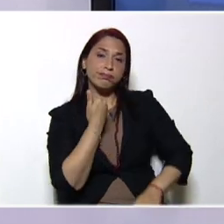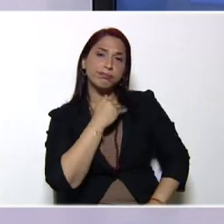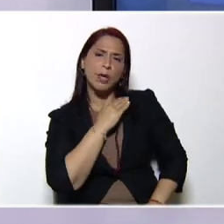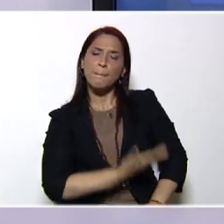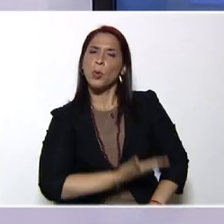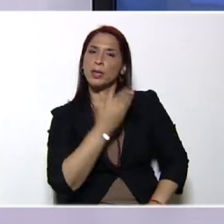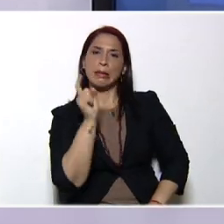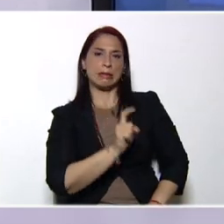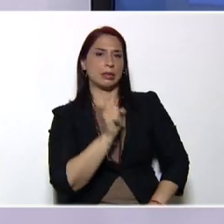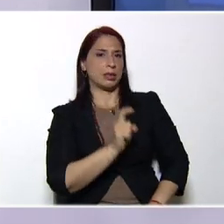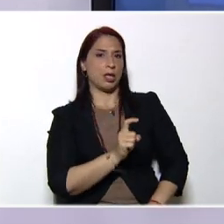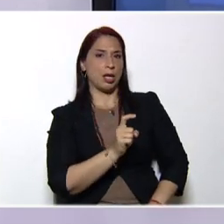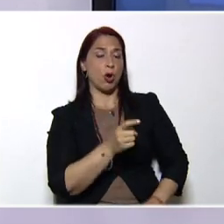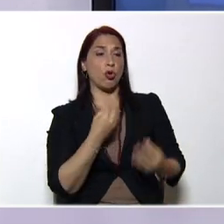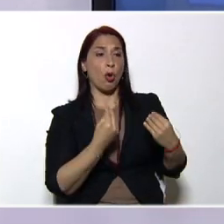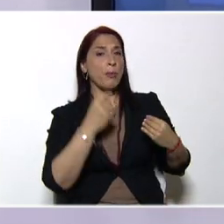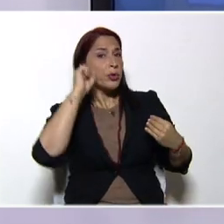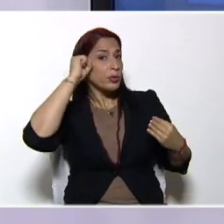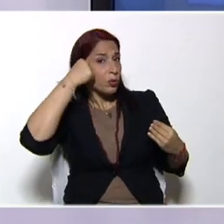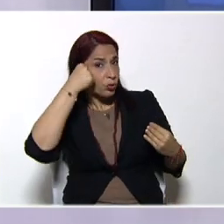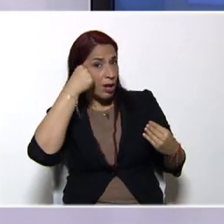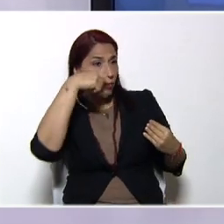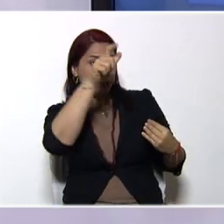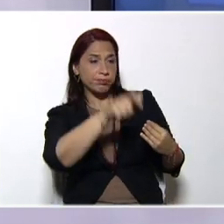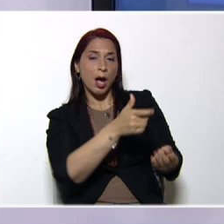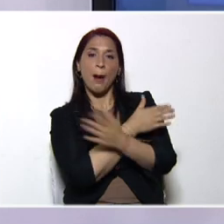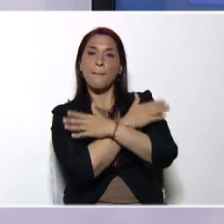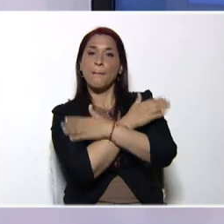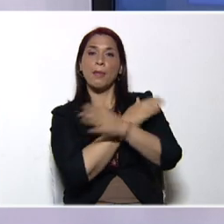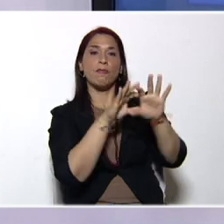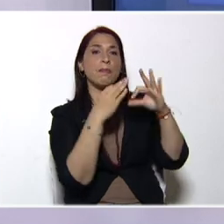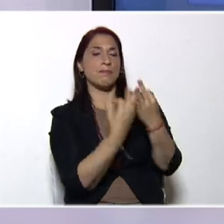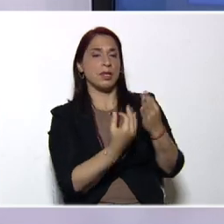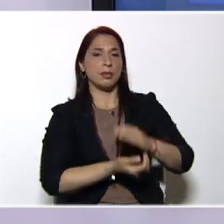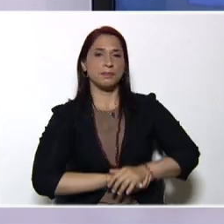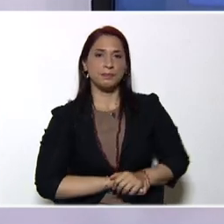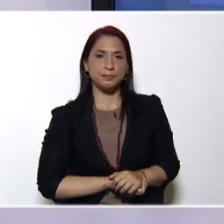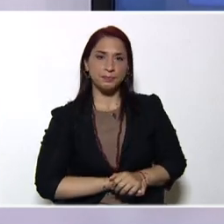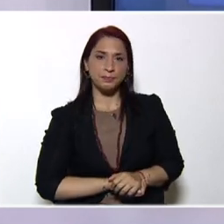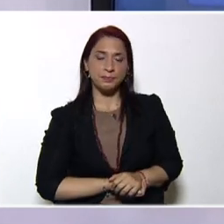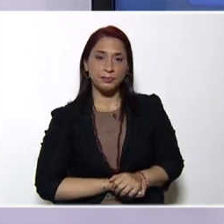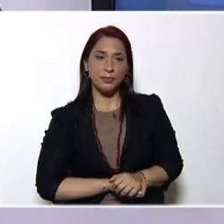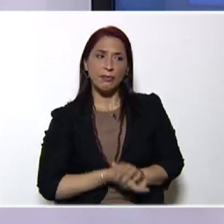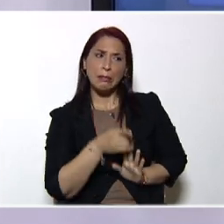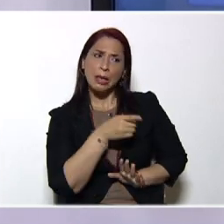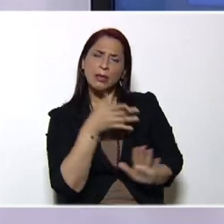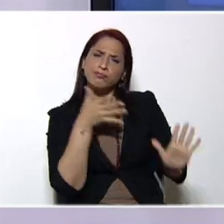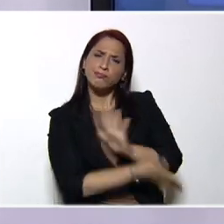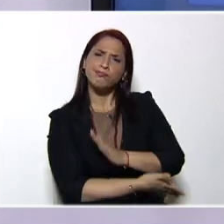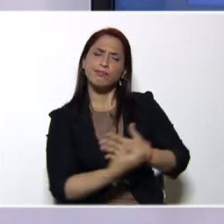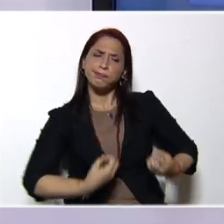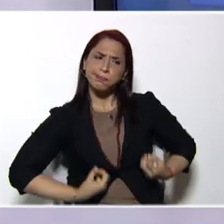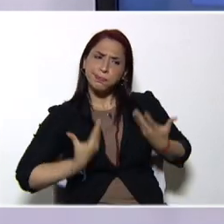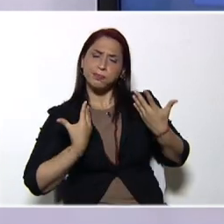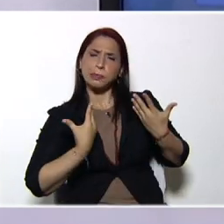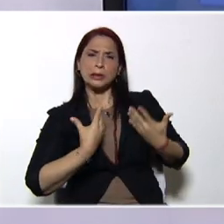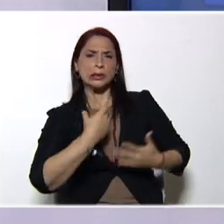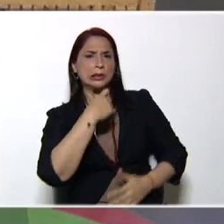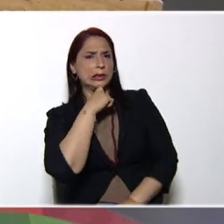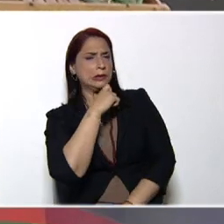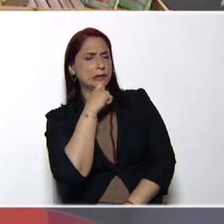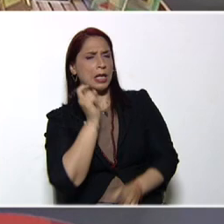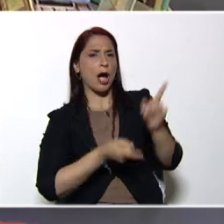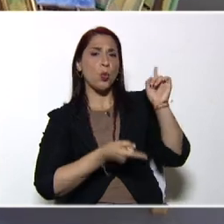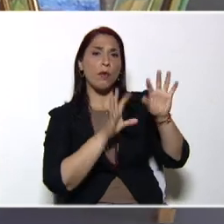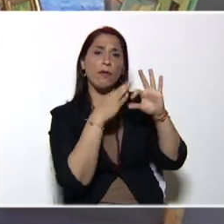importante y necesario, como nos lo recordaba José Leonardo, el abrazo en familia, que bueno, que es una situación emocional bastante difícil la que pasan